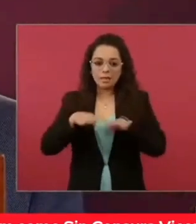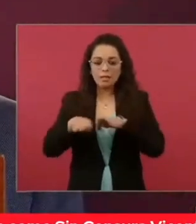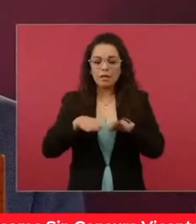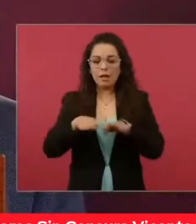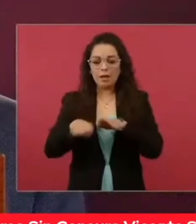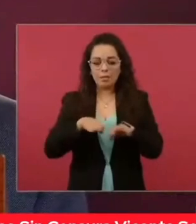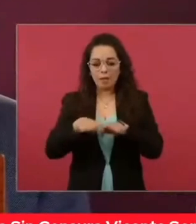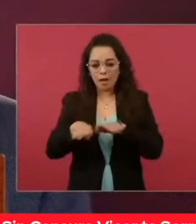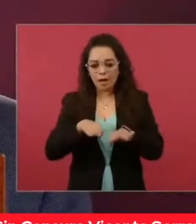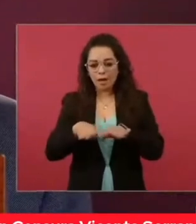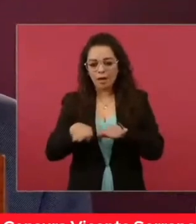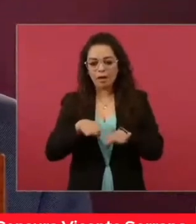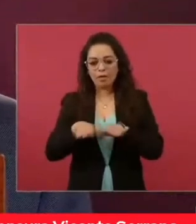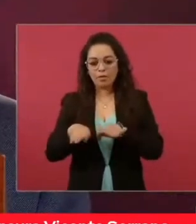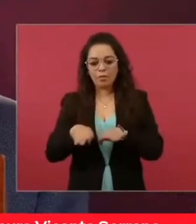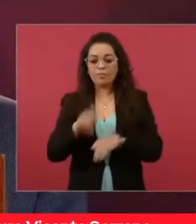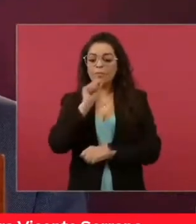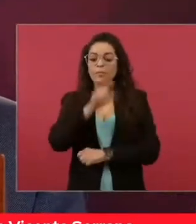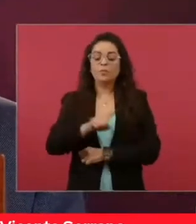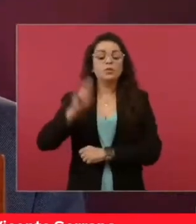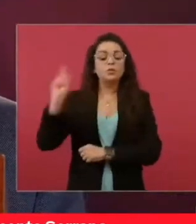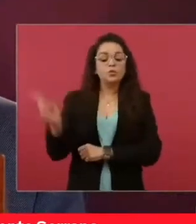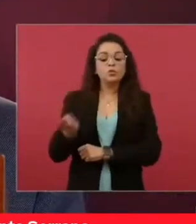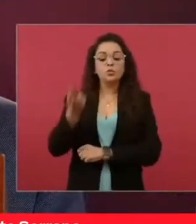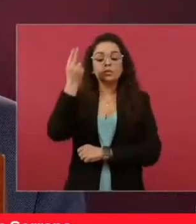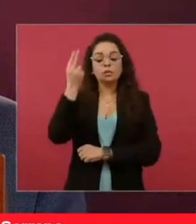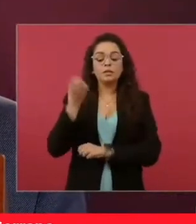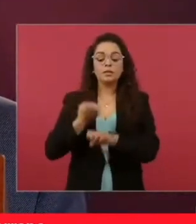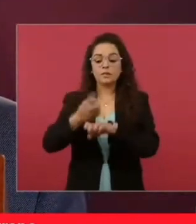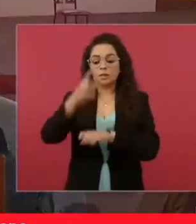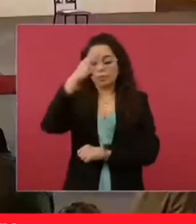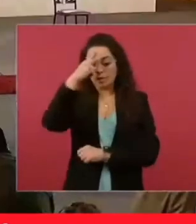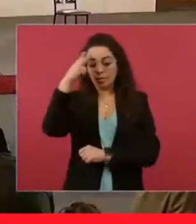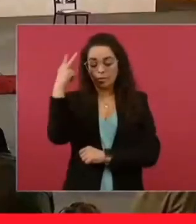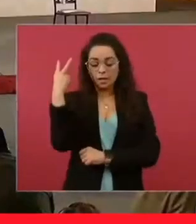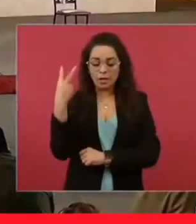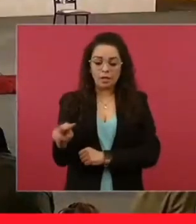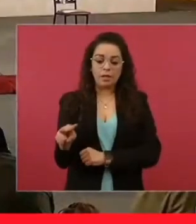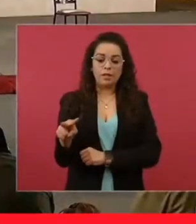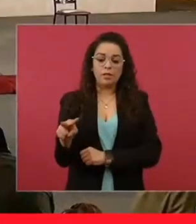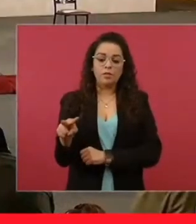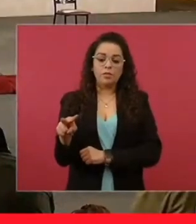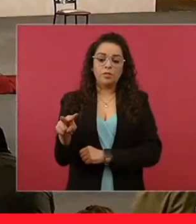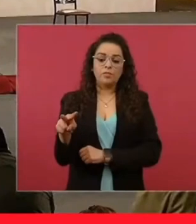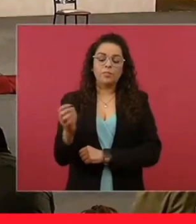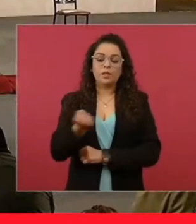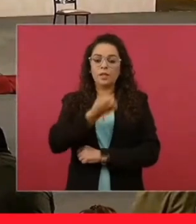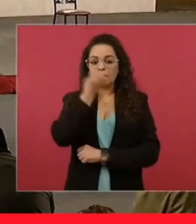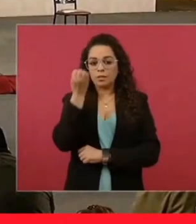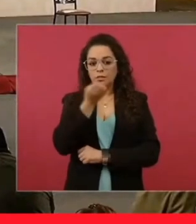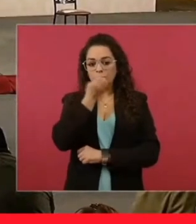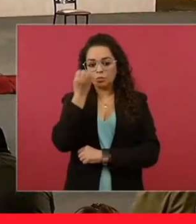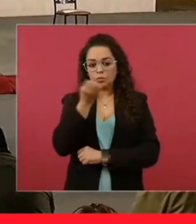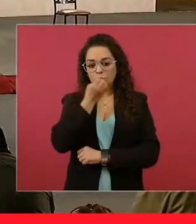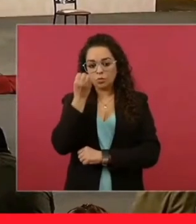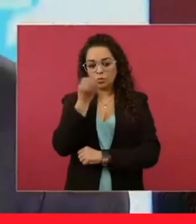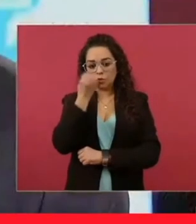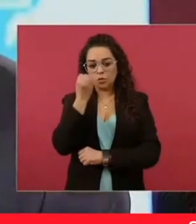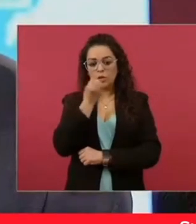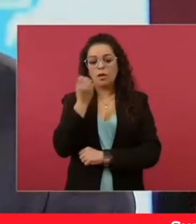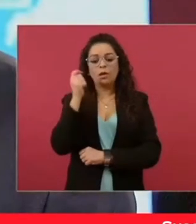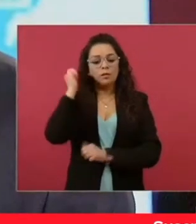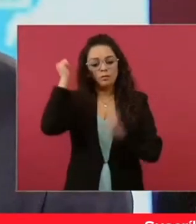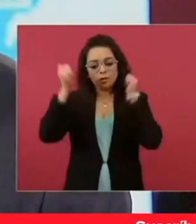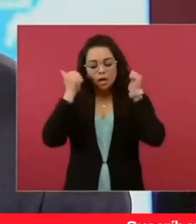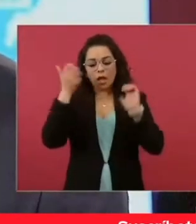la universidad de la Universidad Autónoma del Estado de México de la escuela de Antropología e Historia del Norte de México